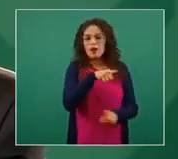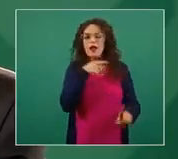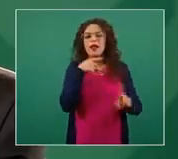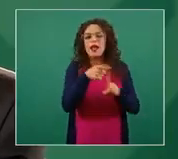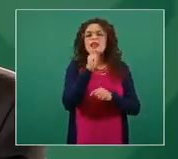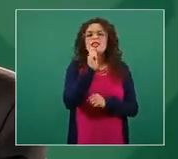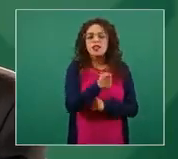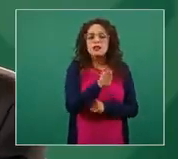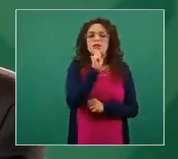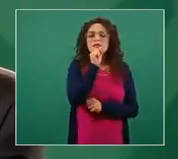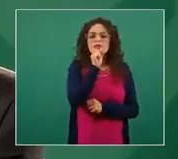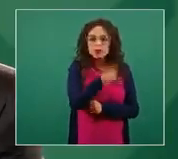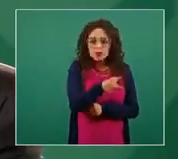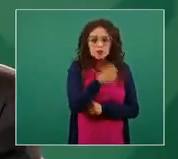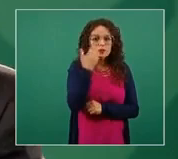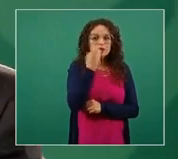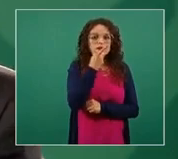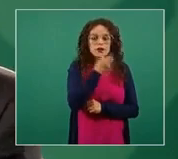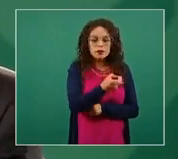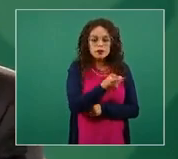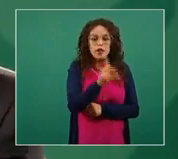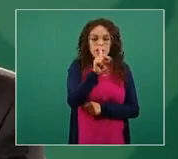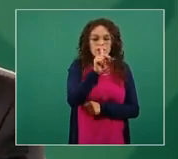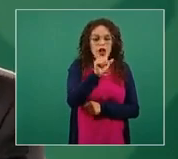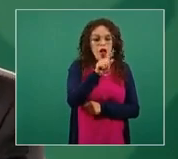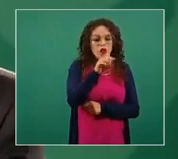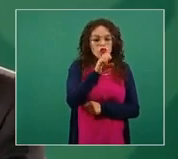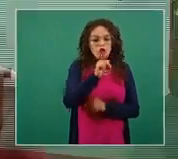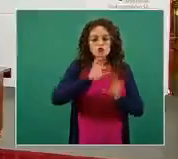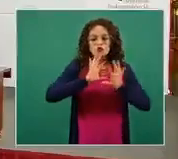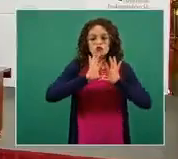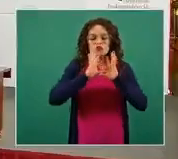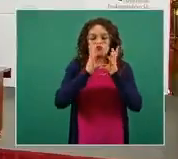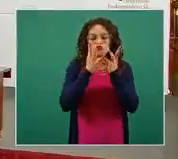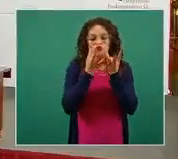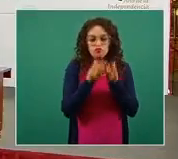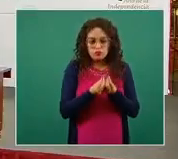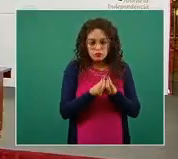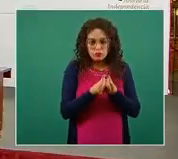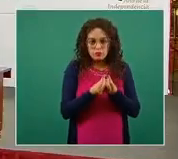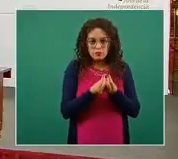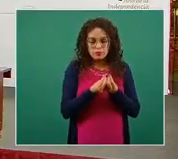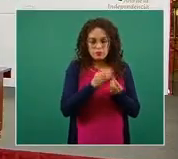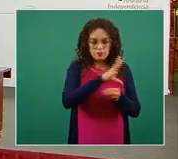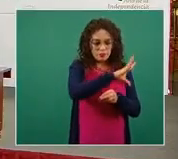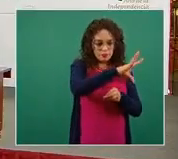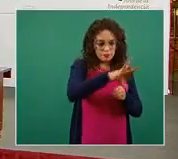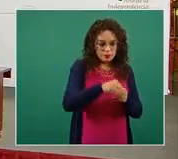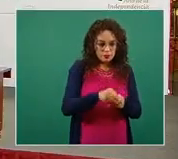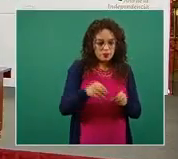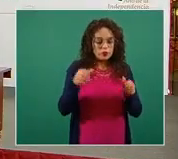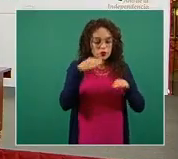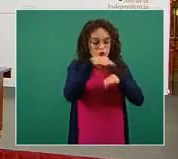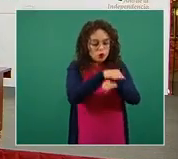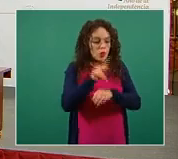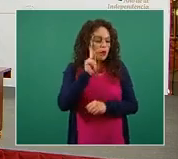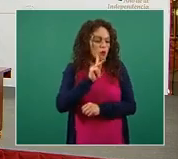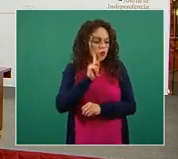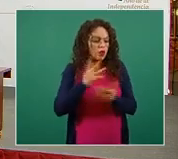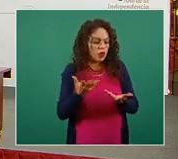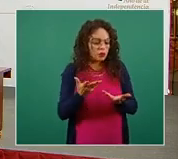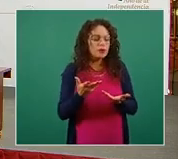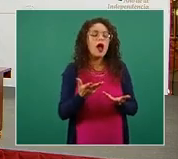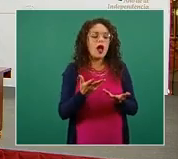también a los datos complementarios que tenemos de los ensayos clínicos sobre en qué poblaciones pudiera